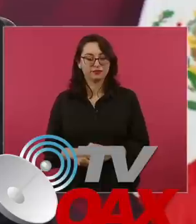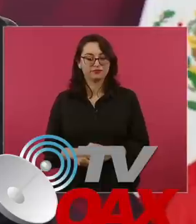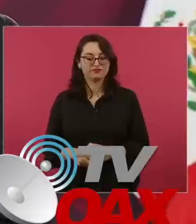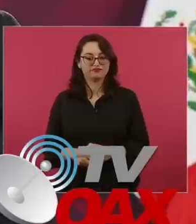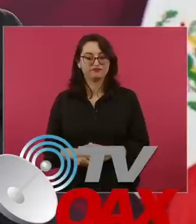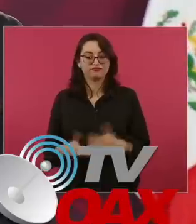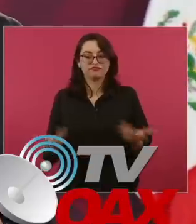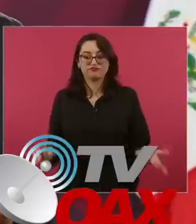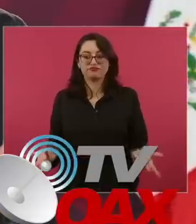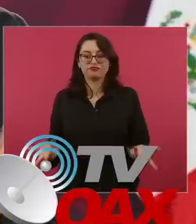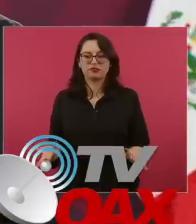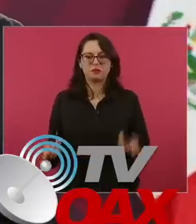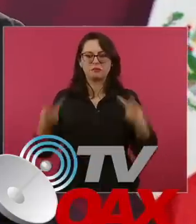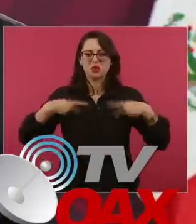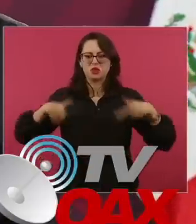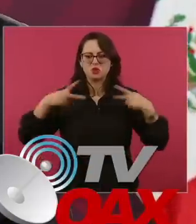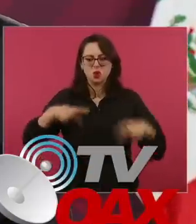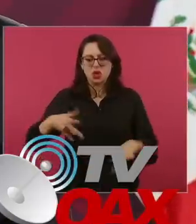Porque hay insatisfacción.